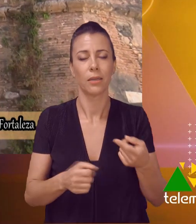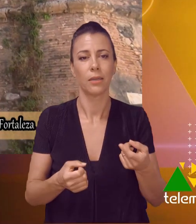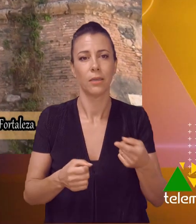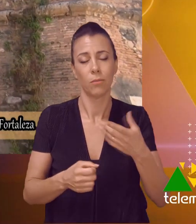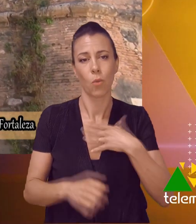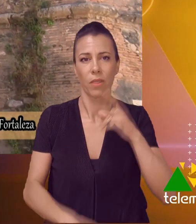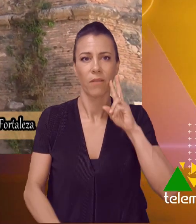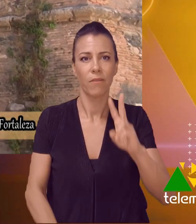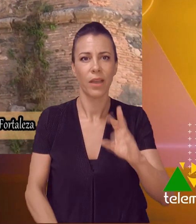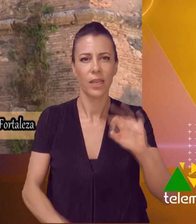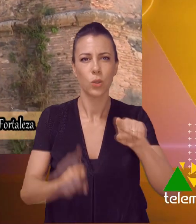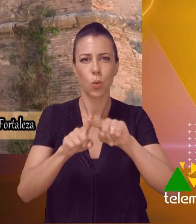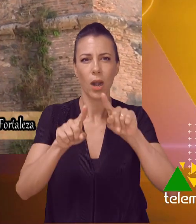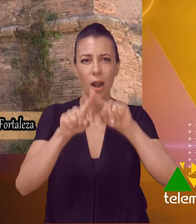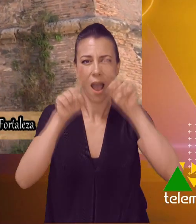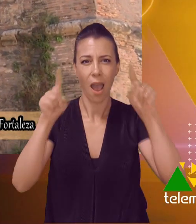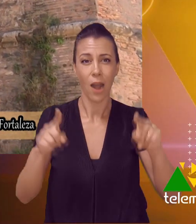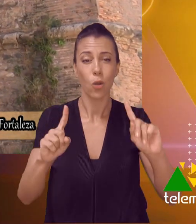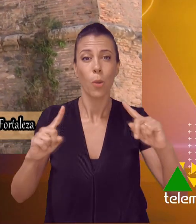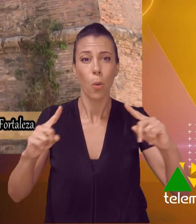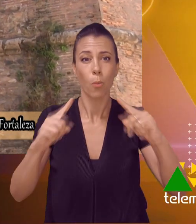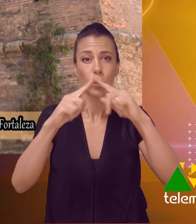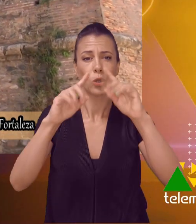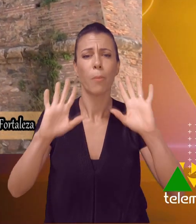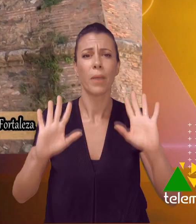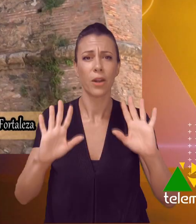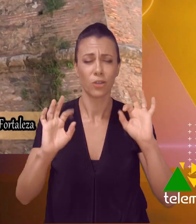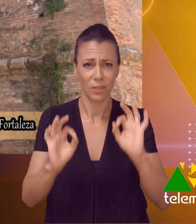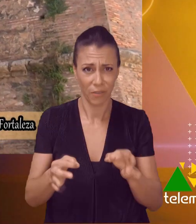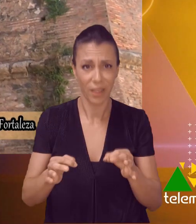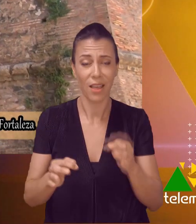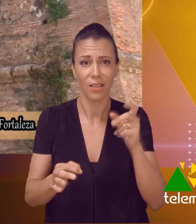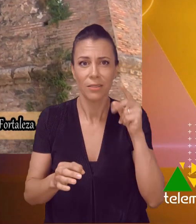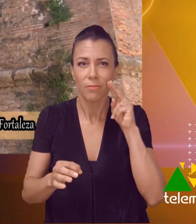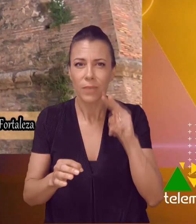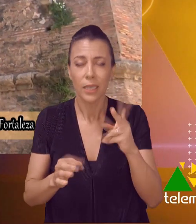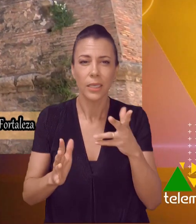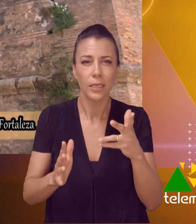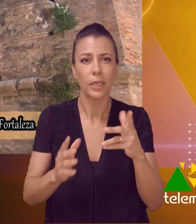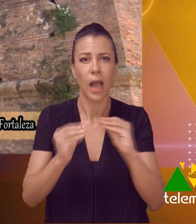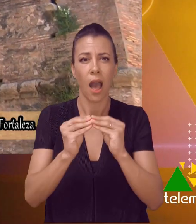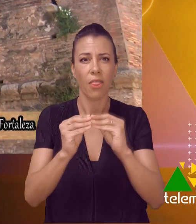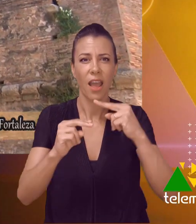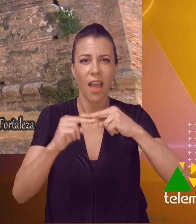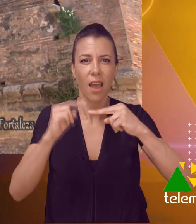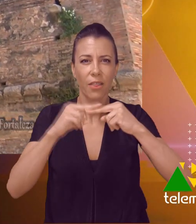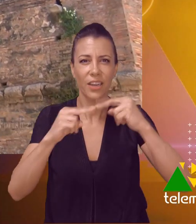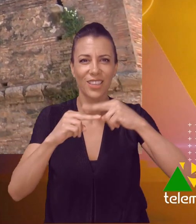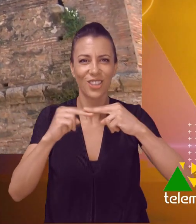se puede ver, es un arco apuntado, con lo cual es verdad que la han enfocado pero bueno, está hecha de ladrillo. Hemos perdido